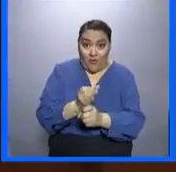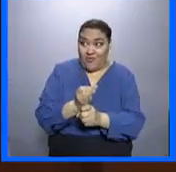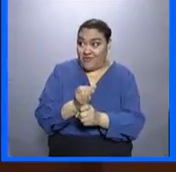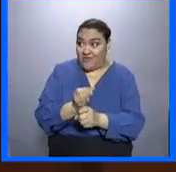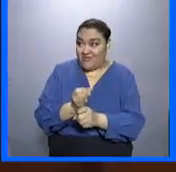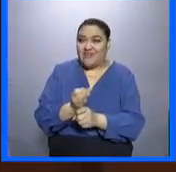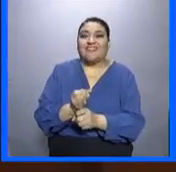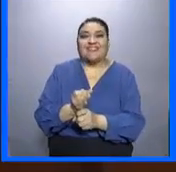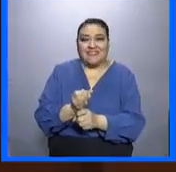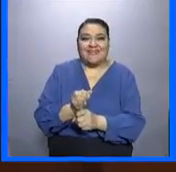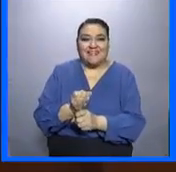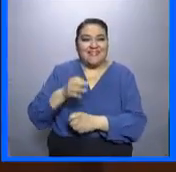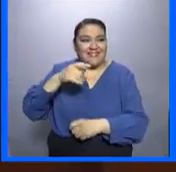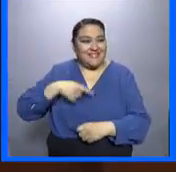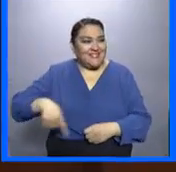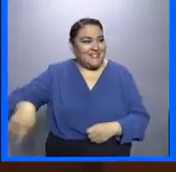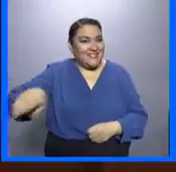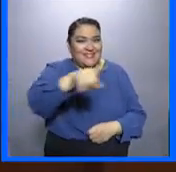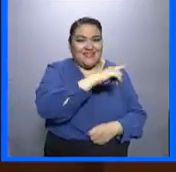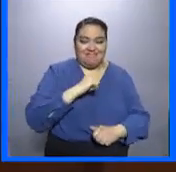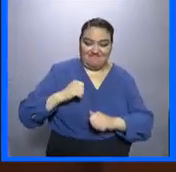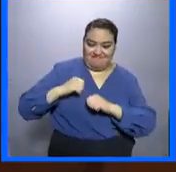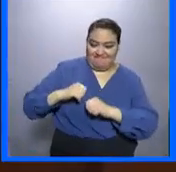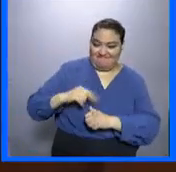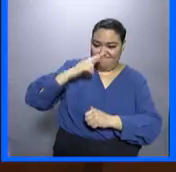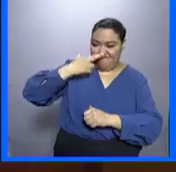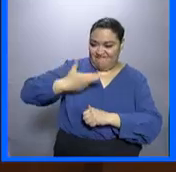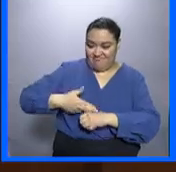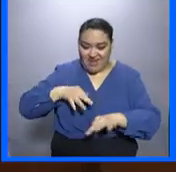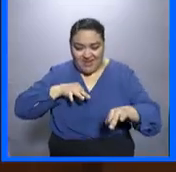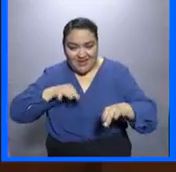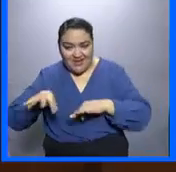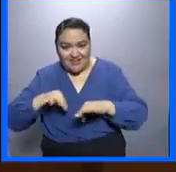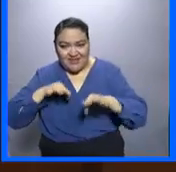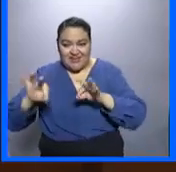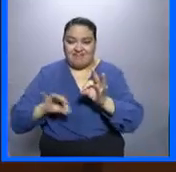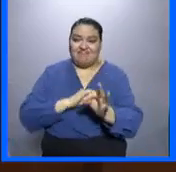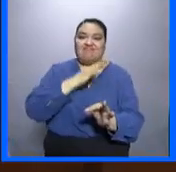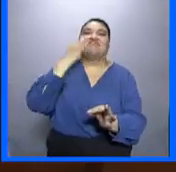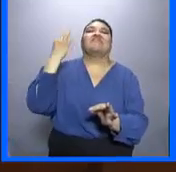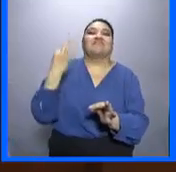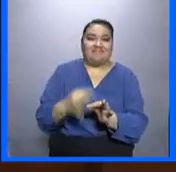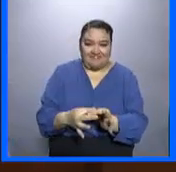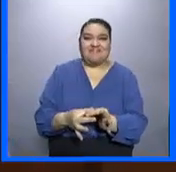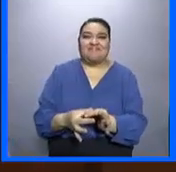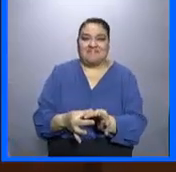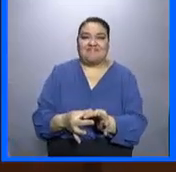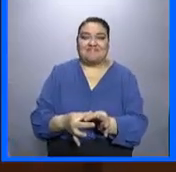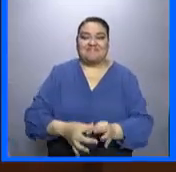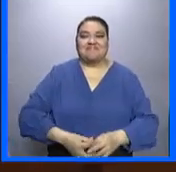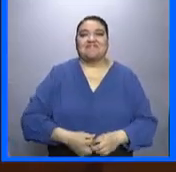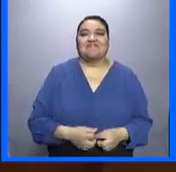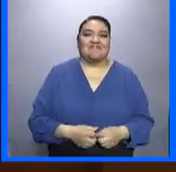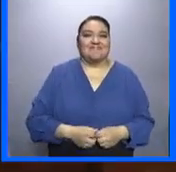momento están en sus espacios de trabajo cumpliendo con su